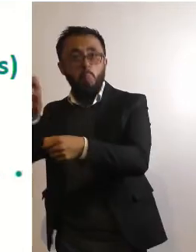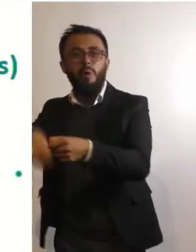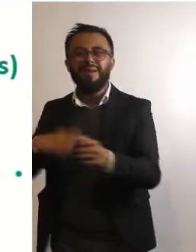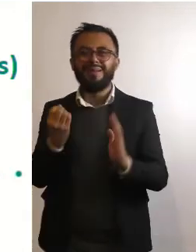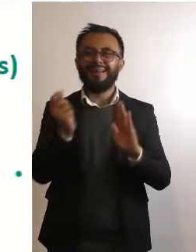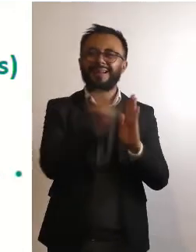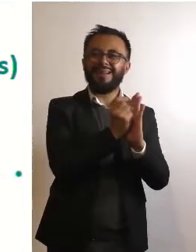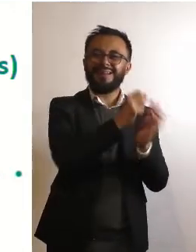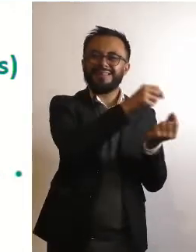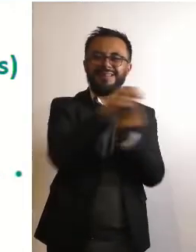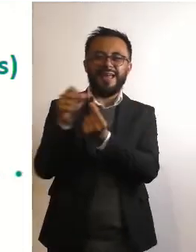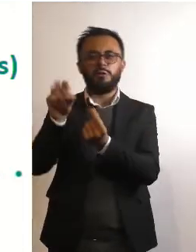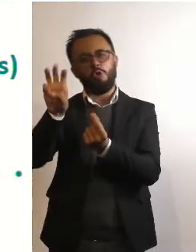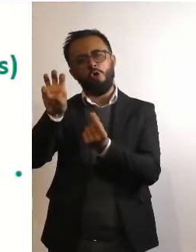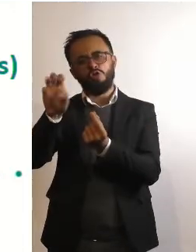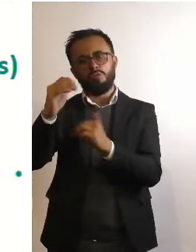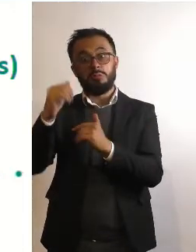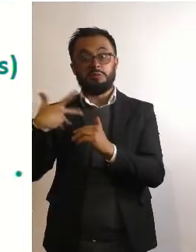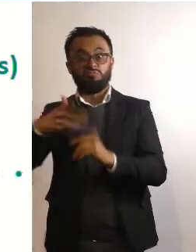hemos venido